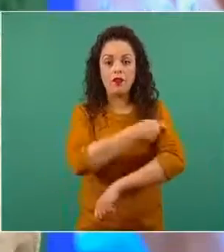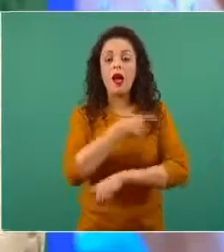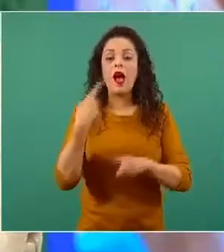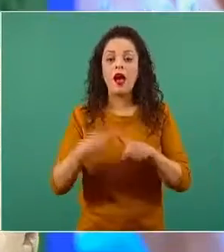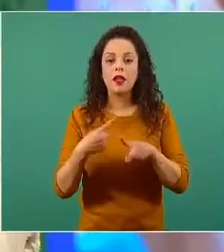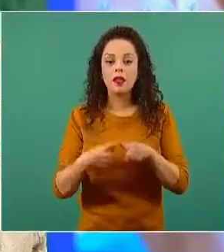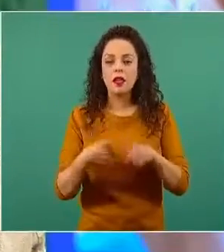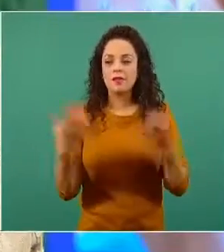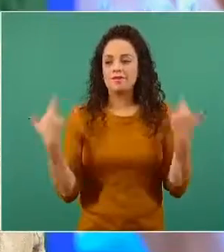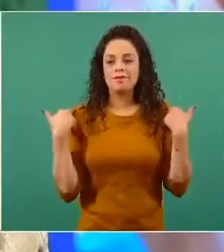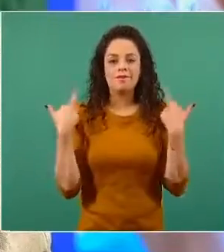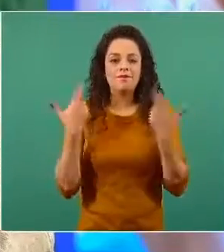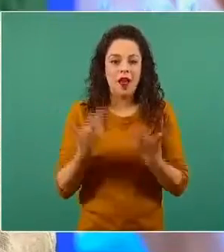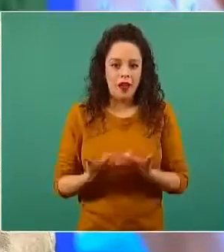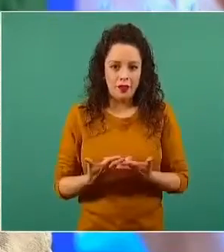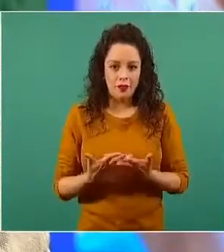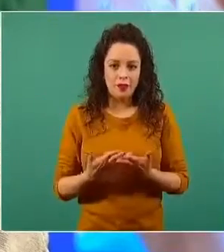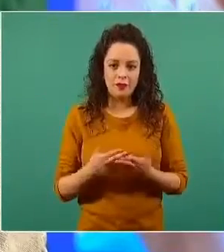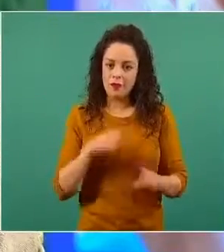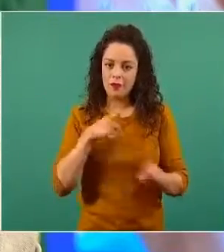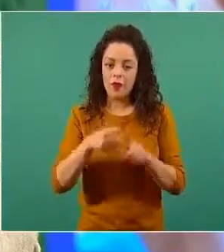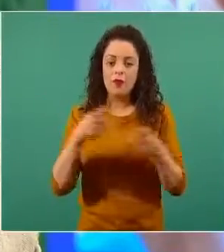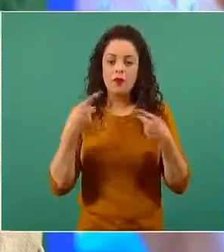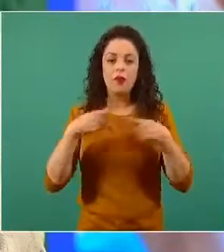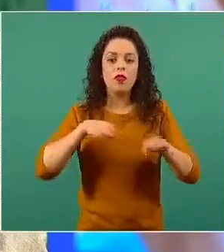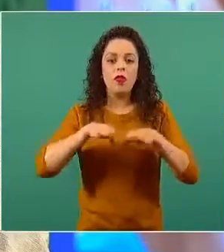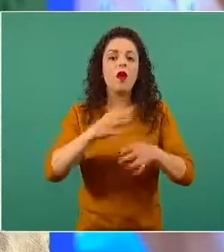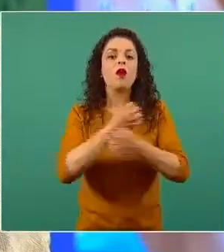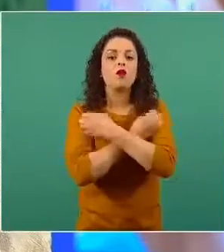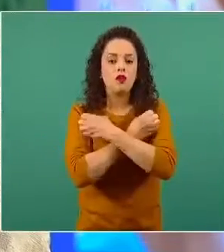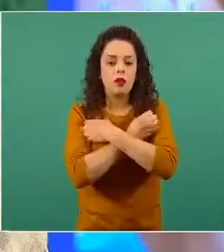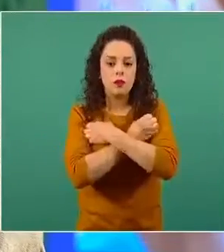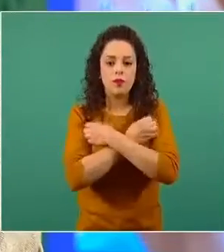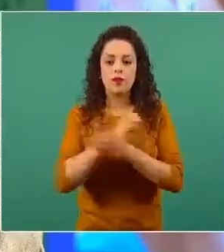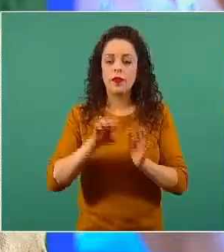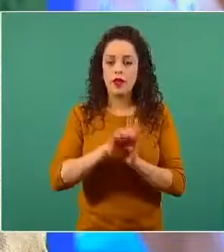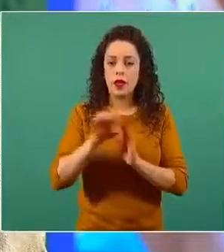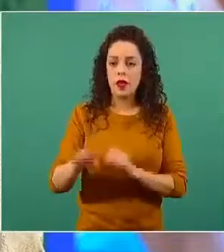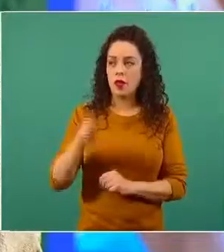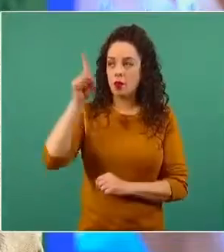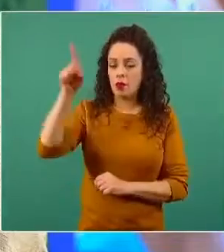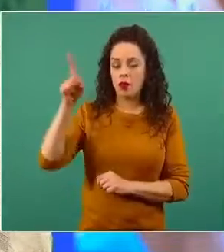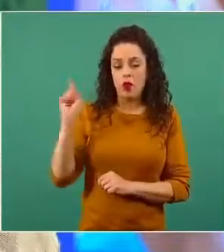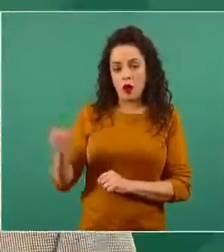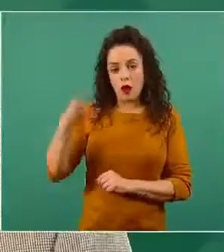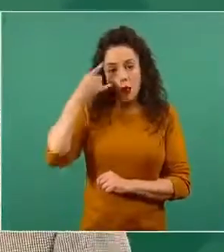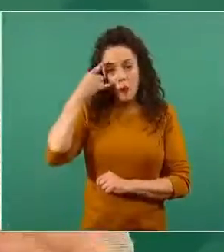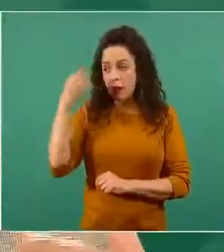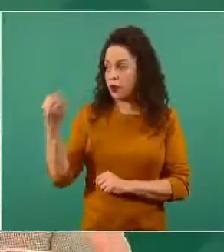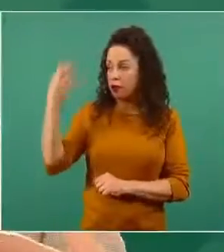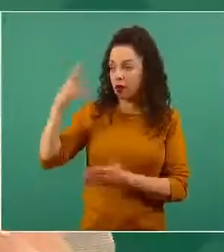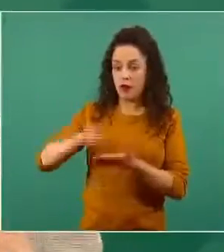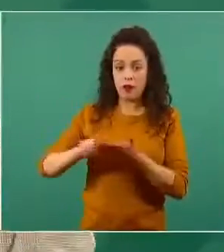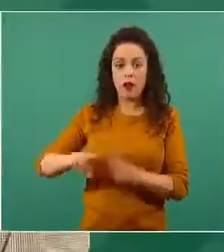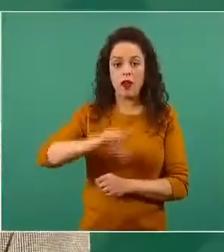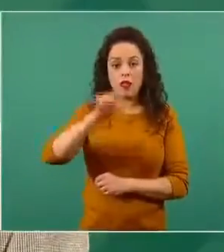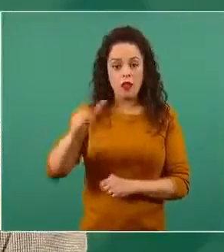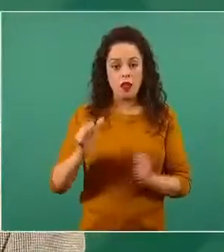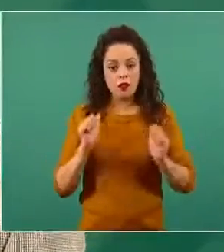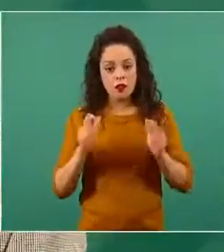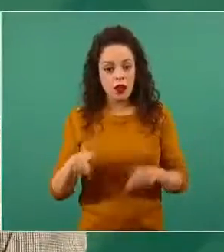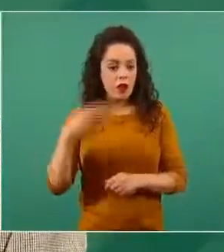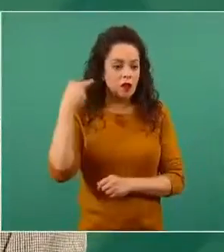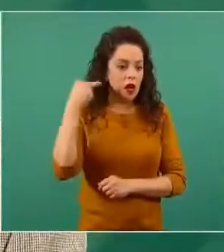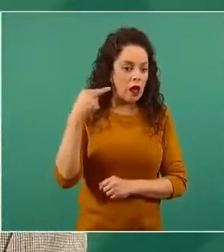los semáforos verdes, originalmente en Campeche, posteriormente en Chiapas, en Veracruz, etcétera, empezamos a